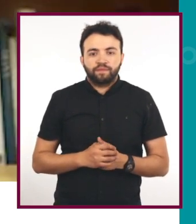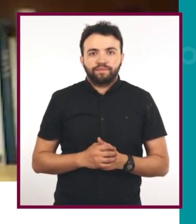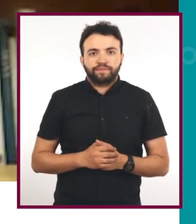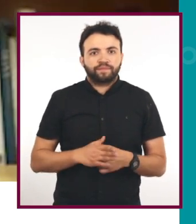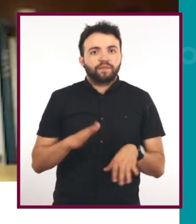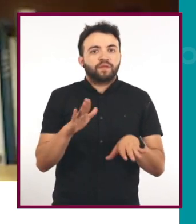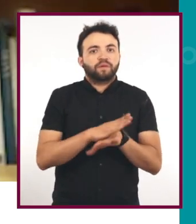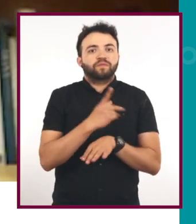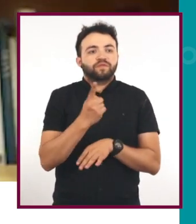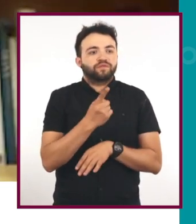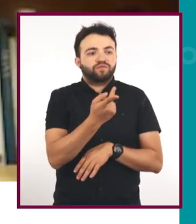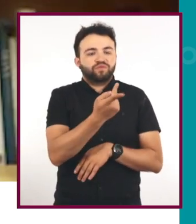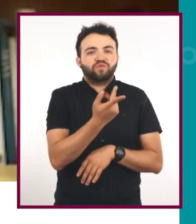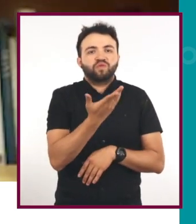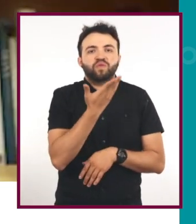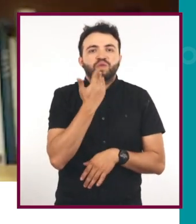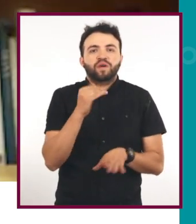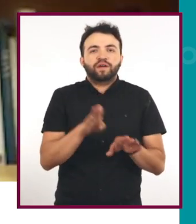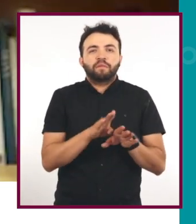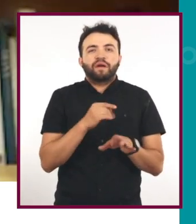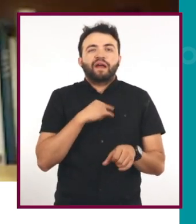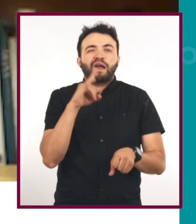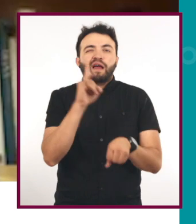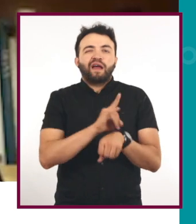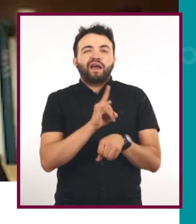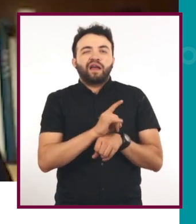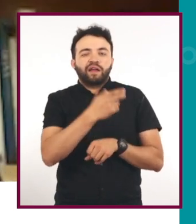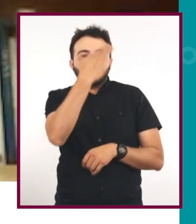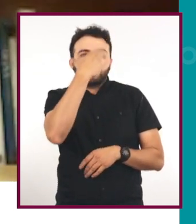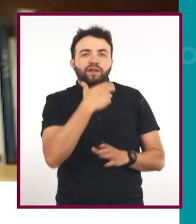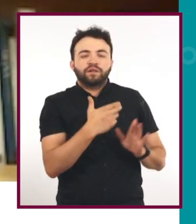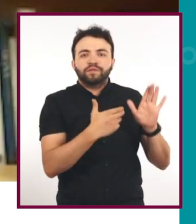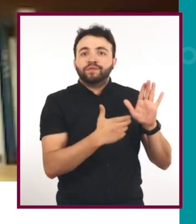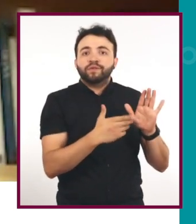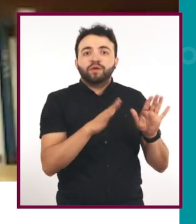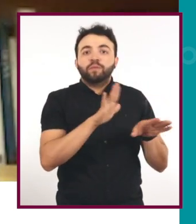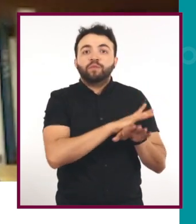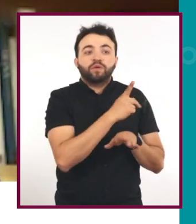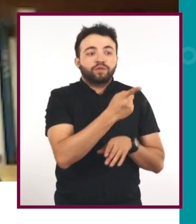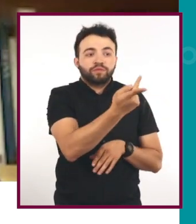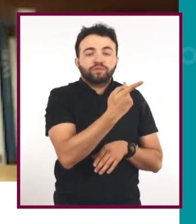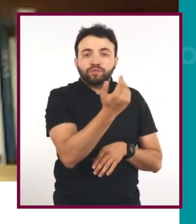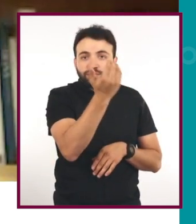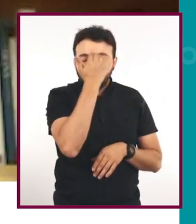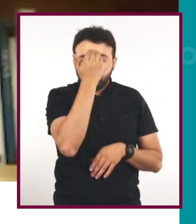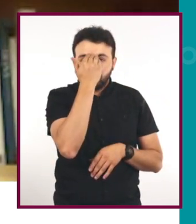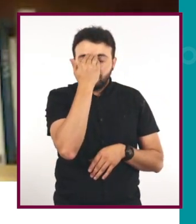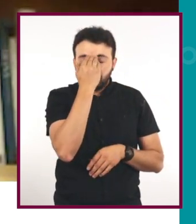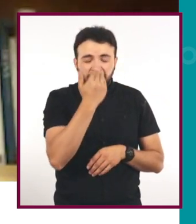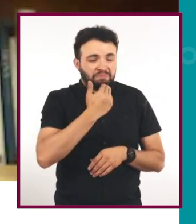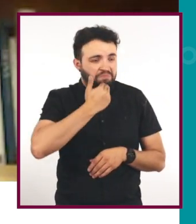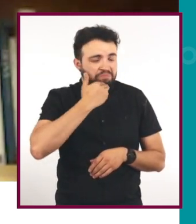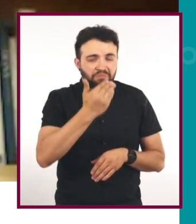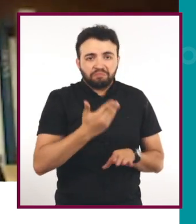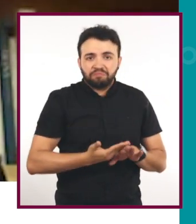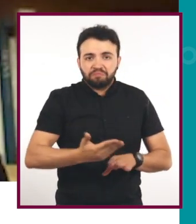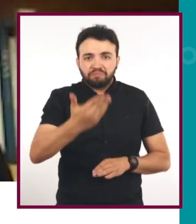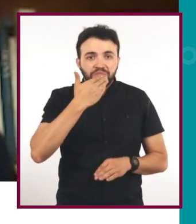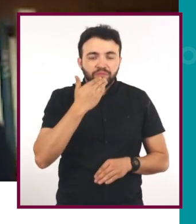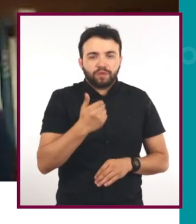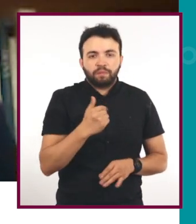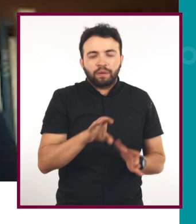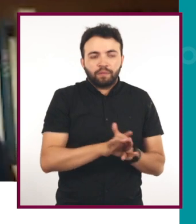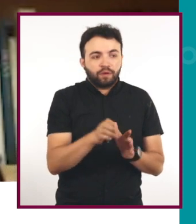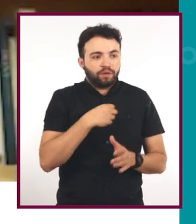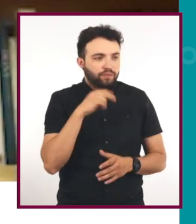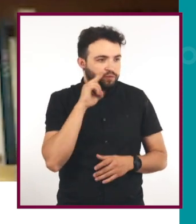Porque no tenemos que fingir cuando estamos juntas, porque nos conocemos tan bien, que yo sé muy bien de qué